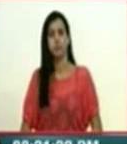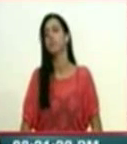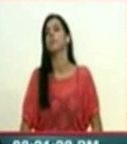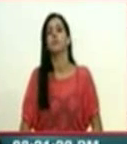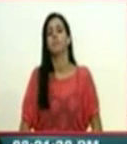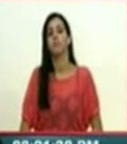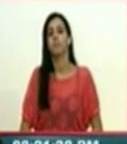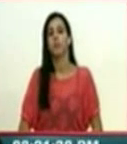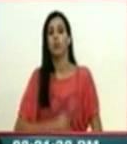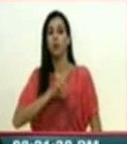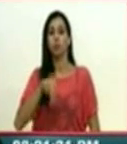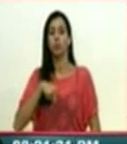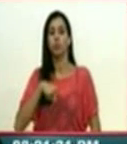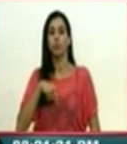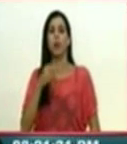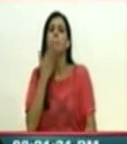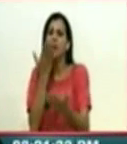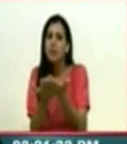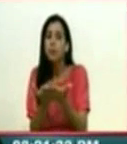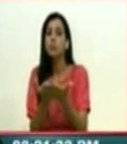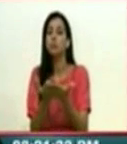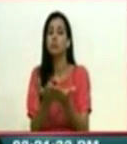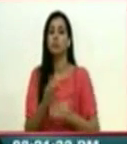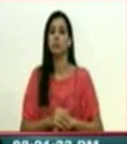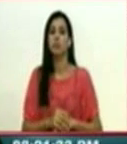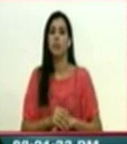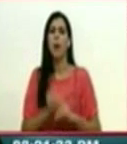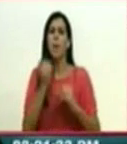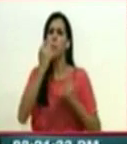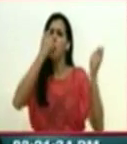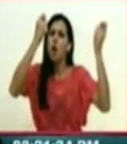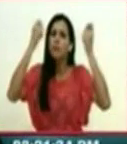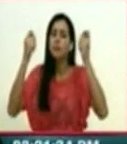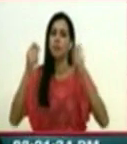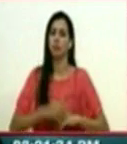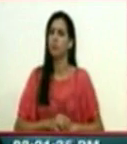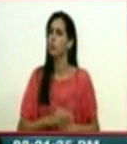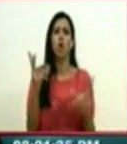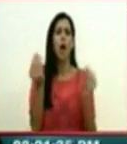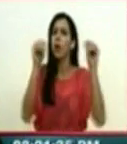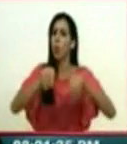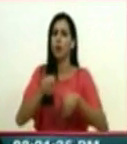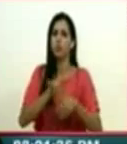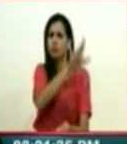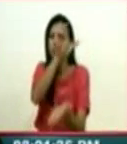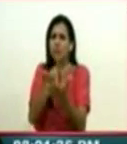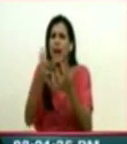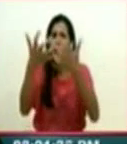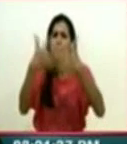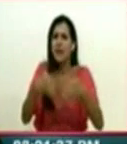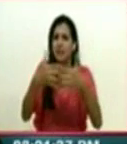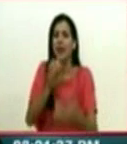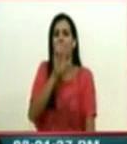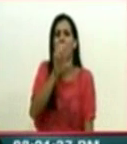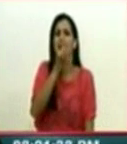Sí, desde nosotros hemos pedido, hemos solicitado, hemos protestado la presencia, las actividades de exploración de